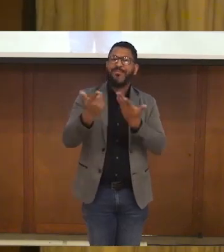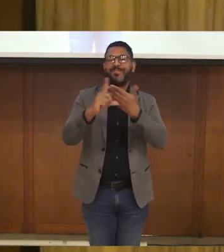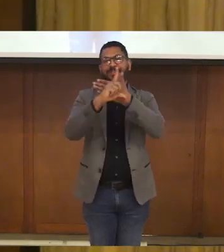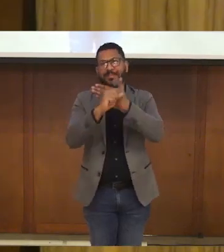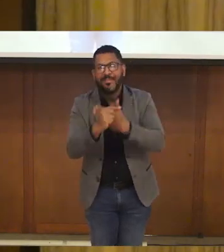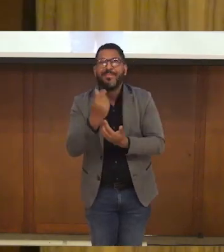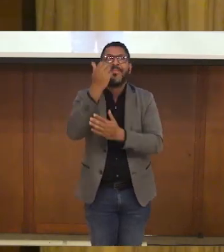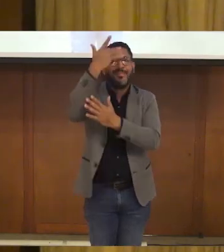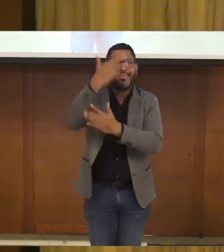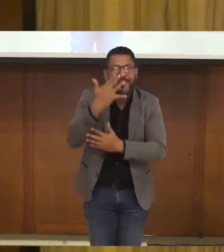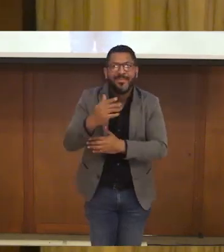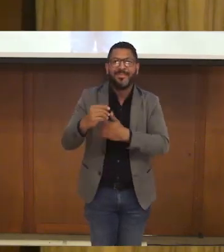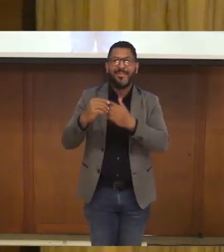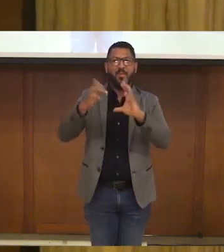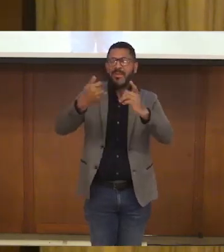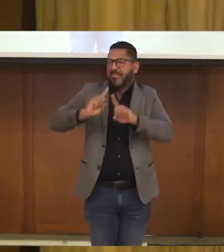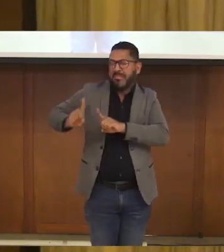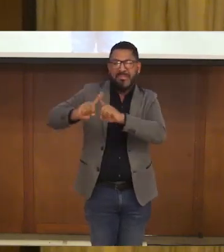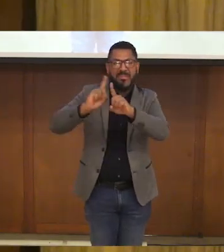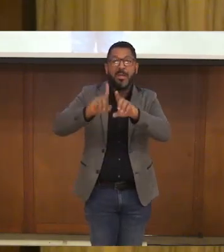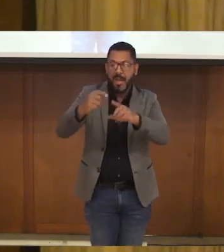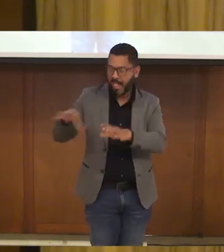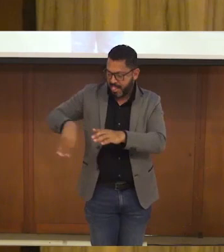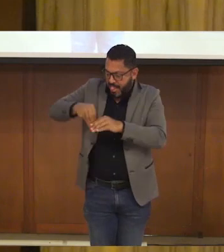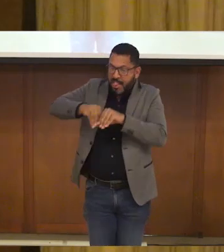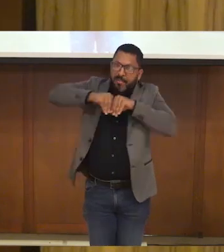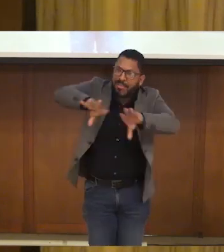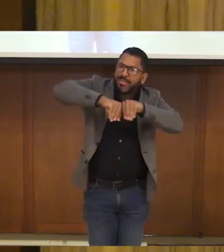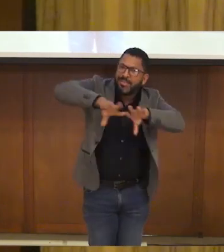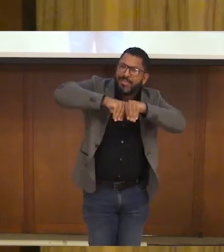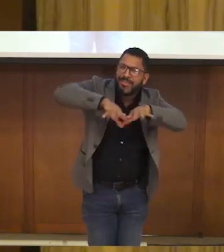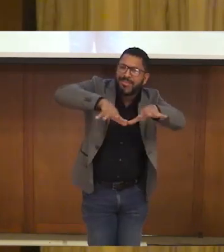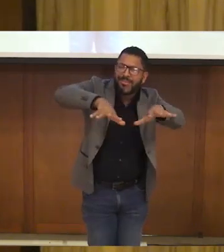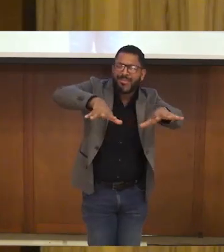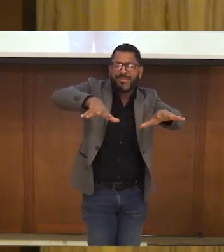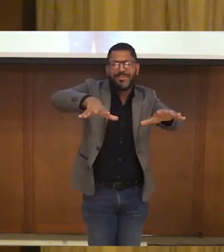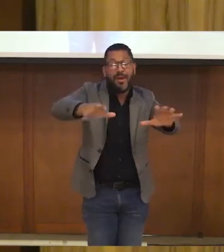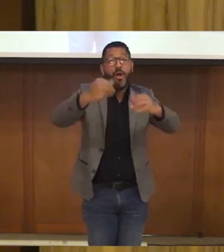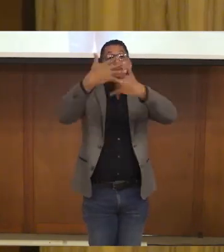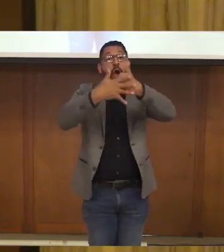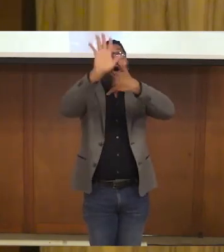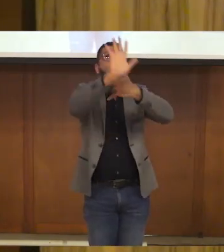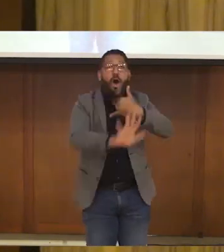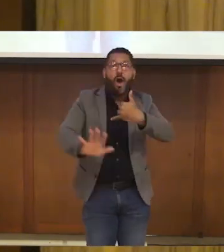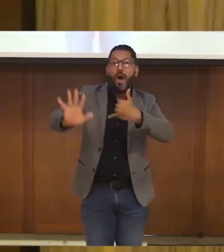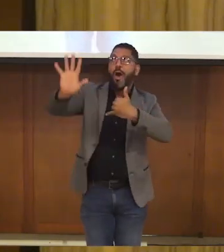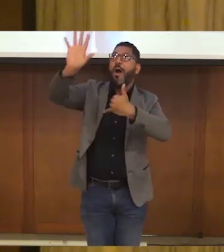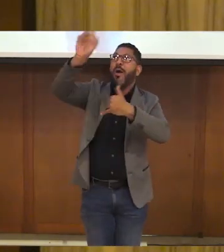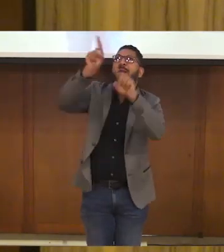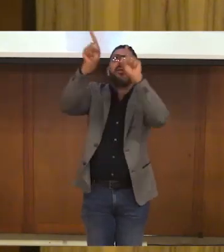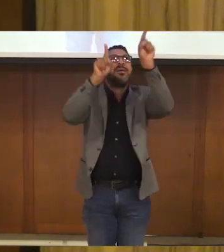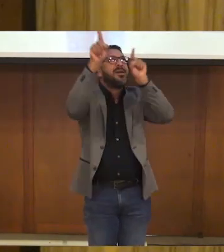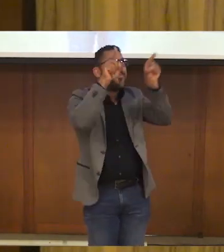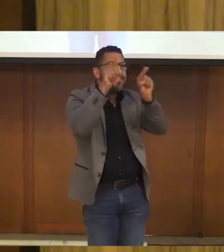sus perfiles en redes sociales. La intención es que esta obra llegue a todos los rincones del país, a todos los sordos que ya sabemos